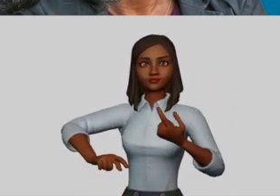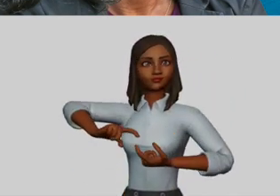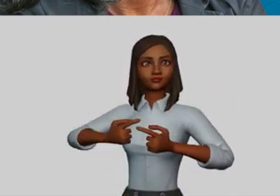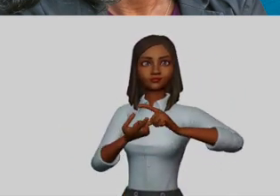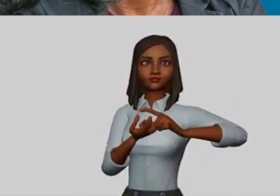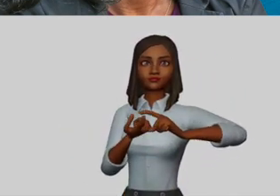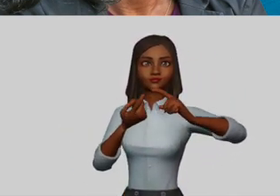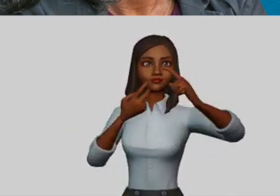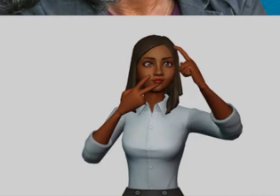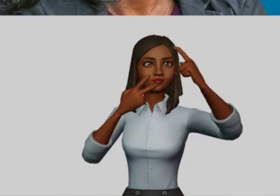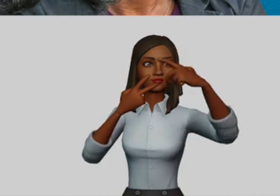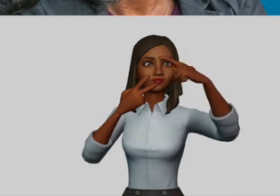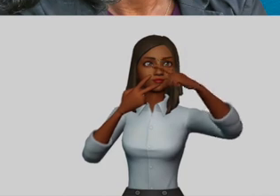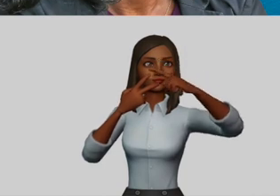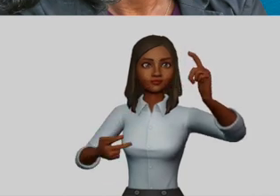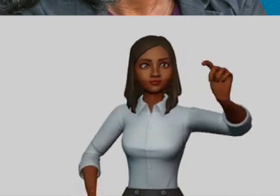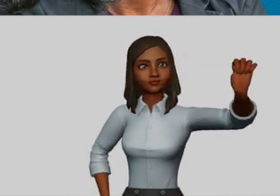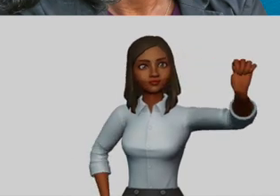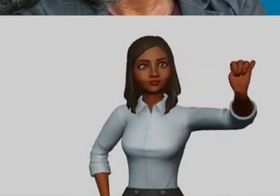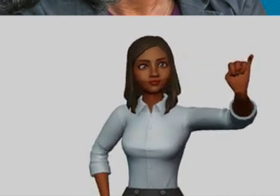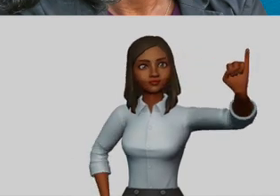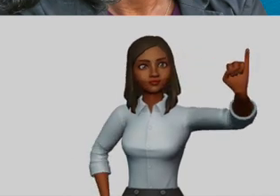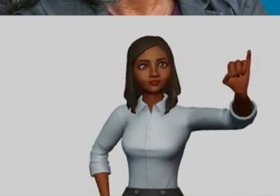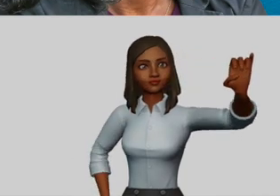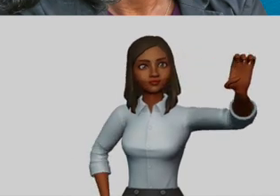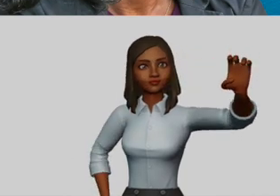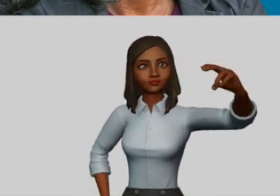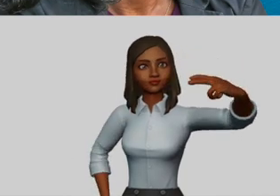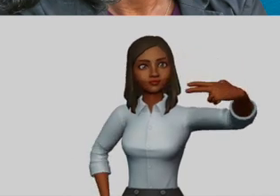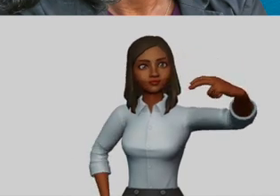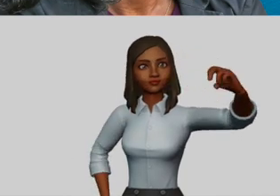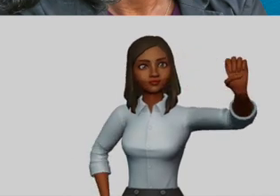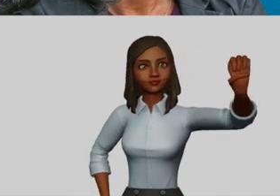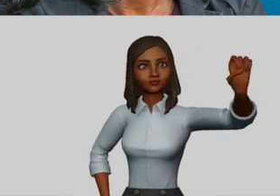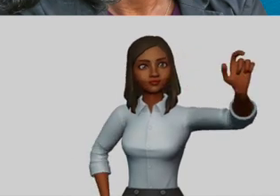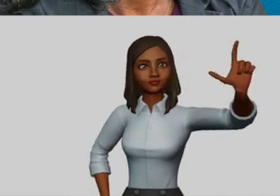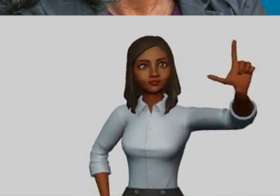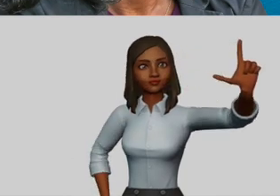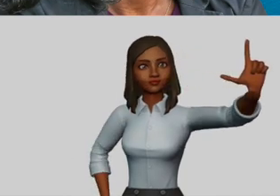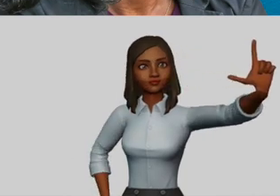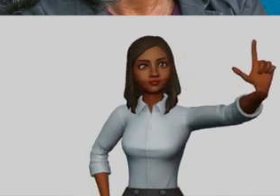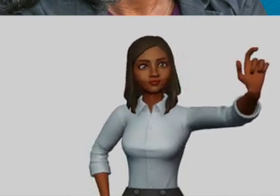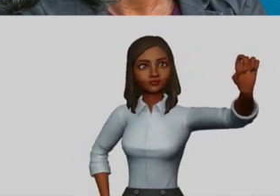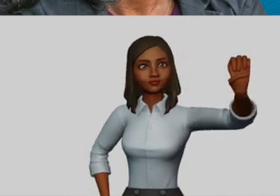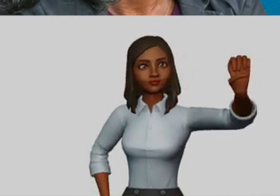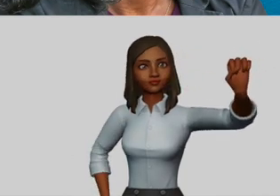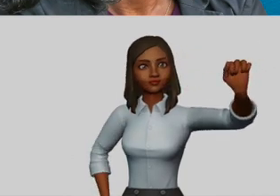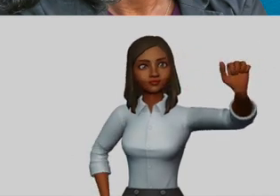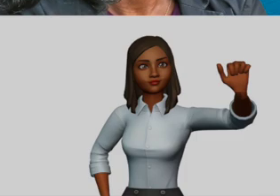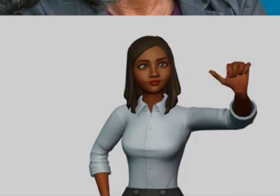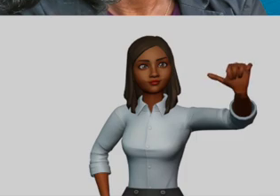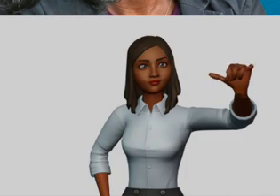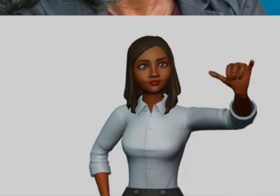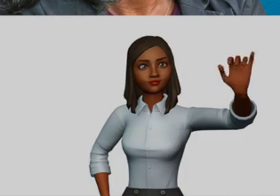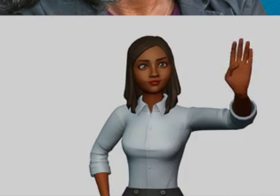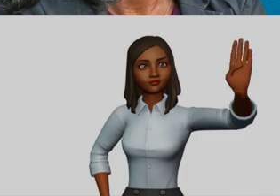las vacas y la gallina y el merengue y la salsa y el romo. Y el chocolate.